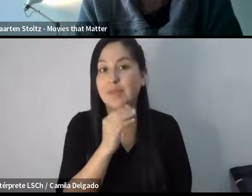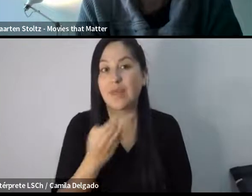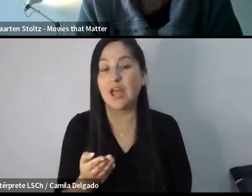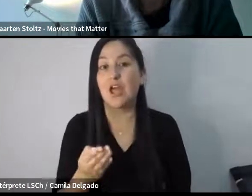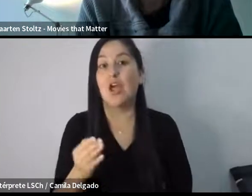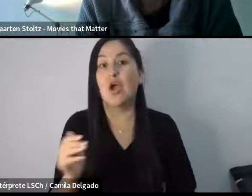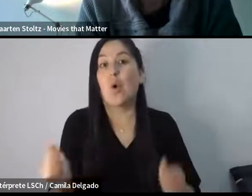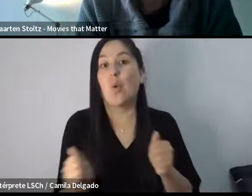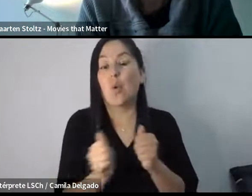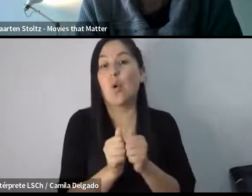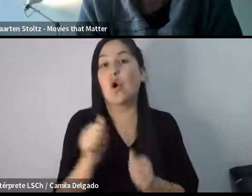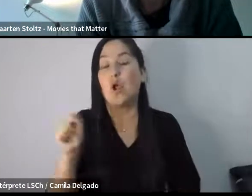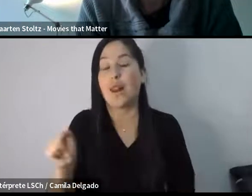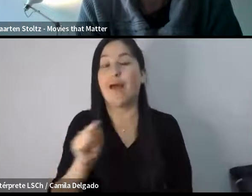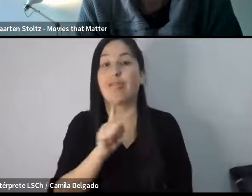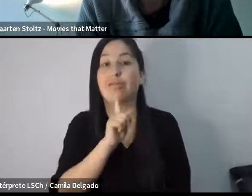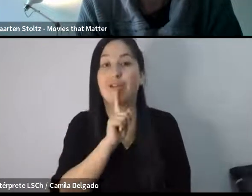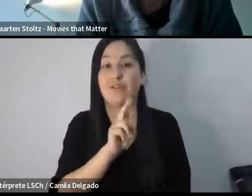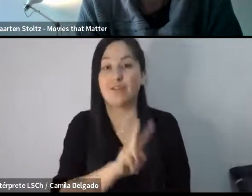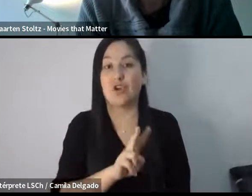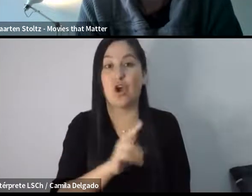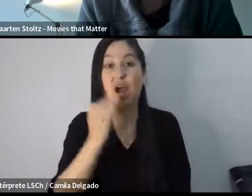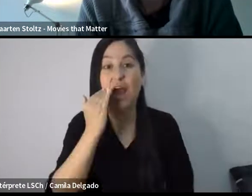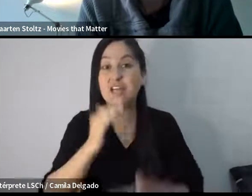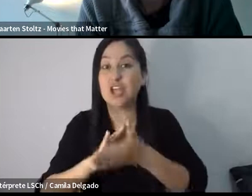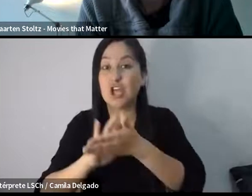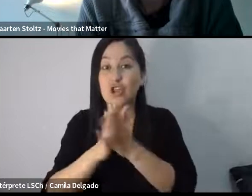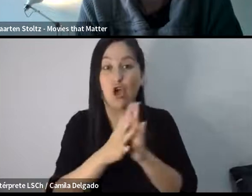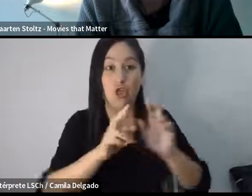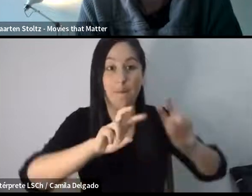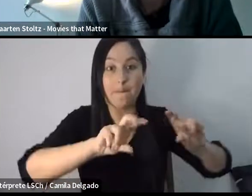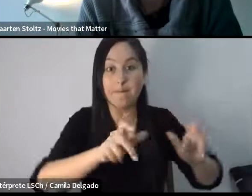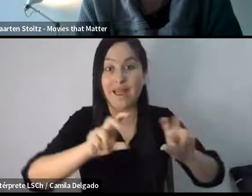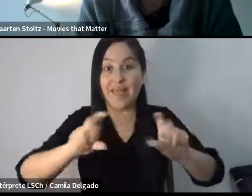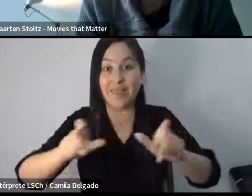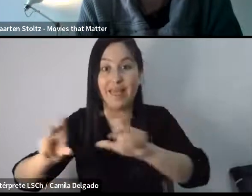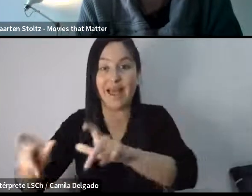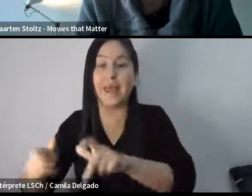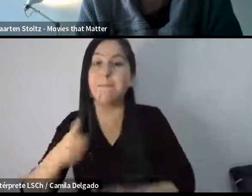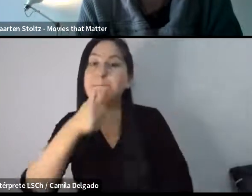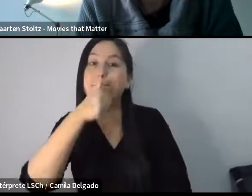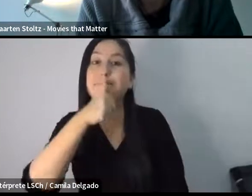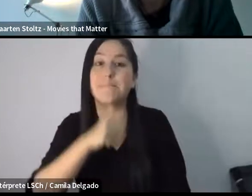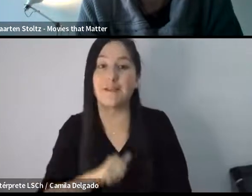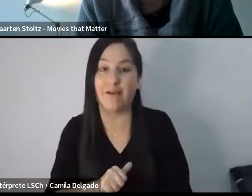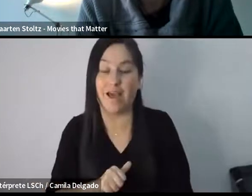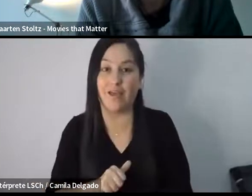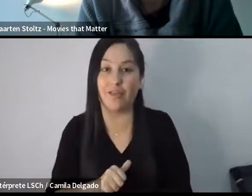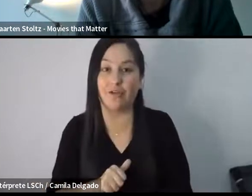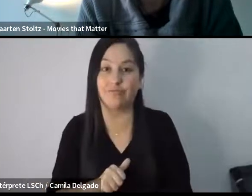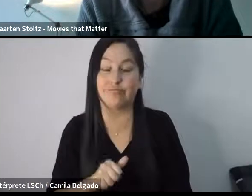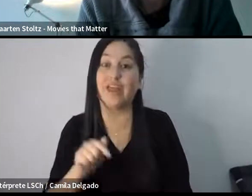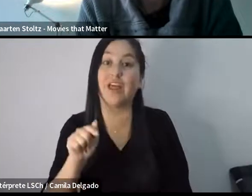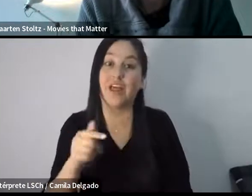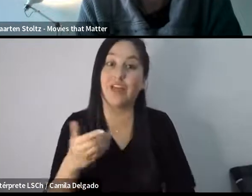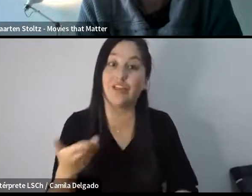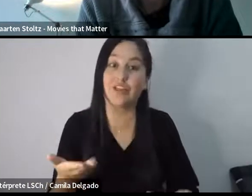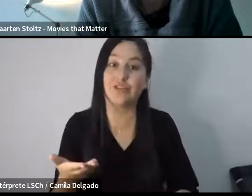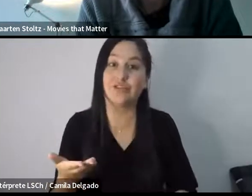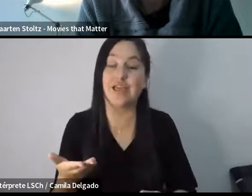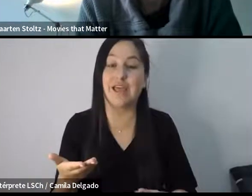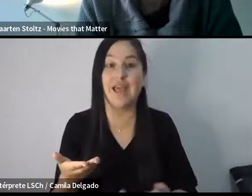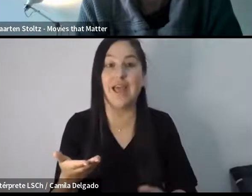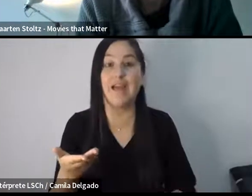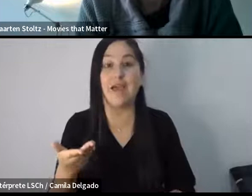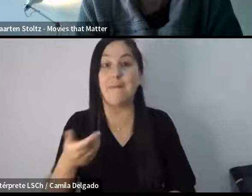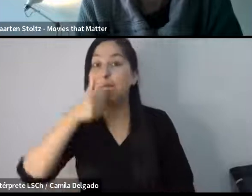televisión, porque casi todos los canales son privados. Están condenados al financiamiento privado de